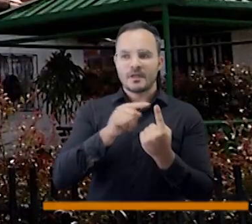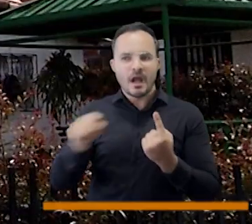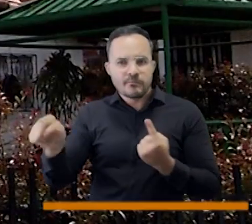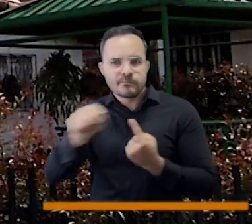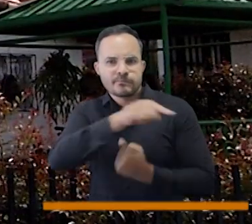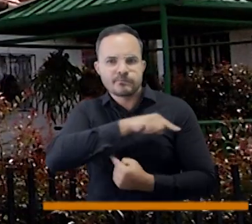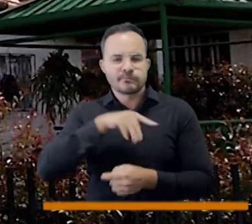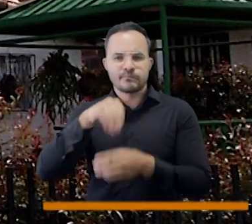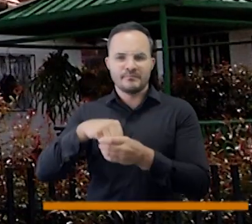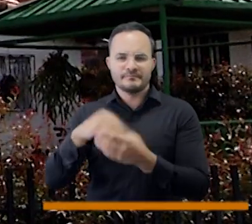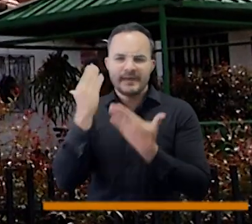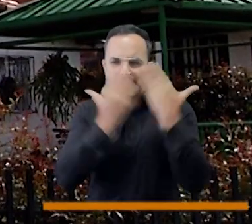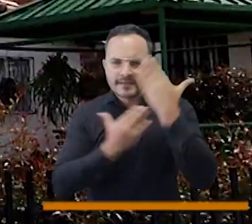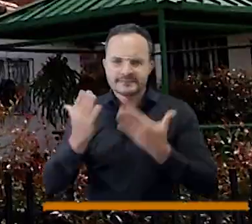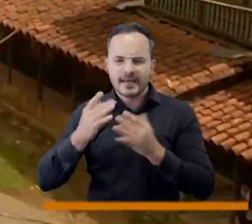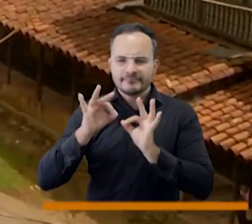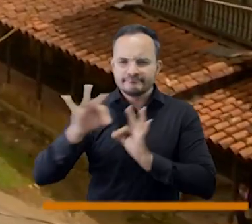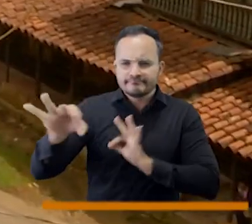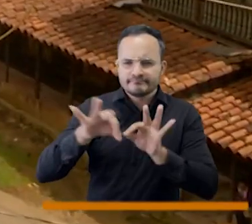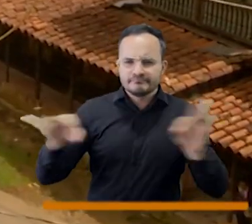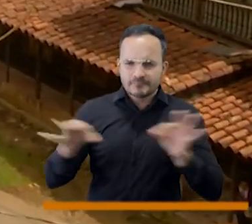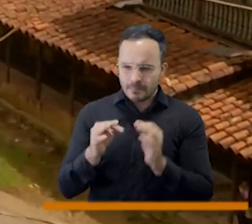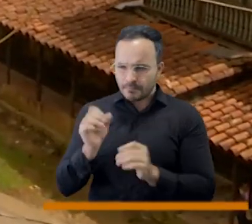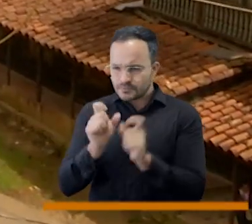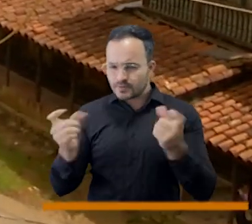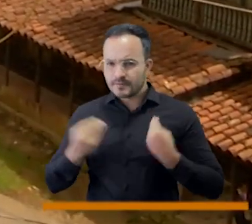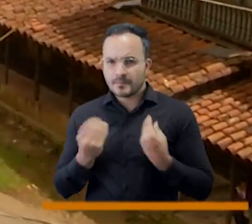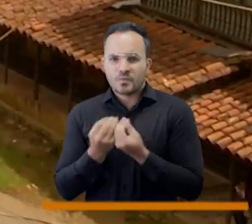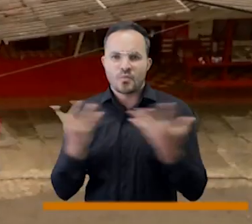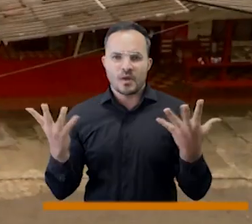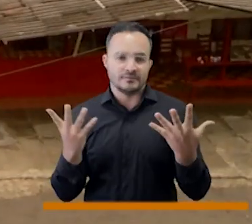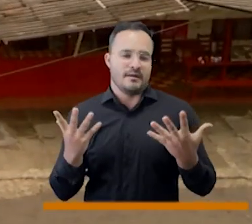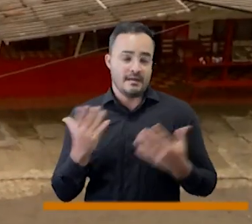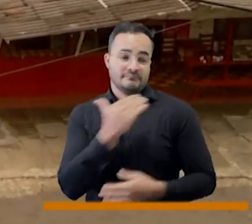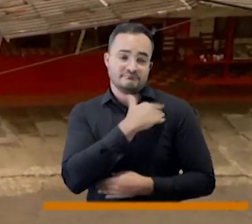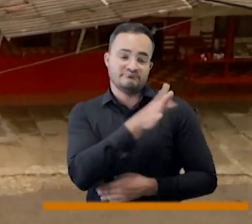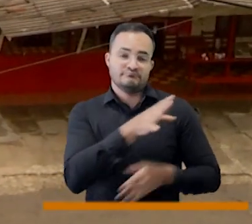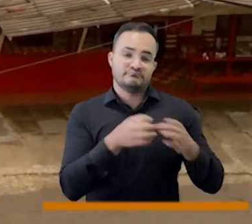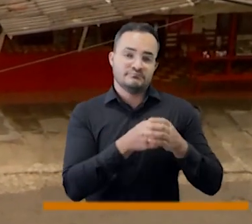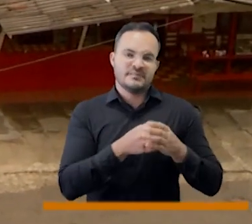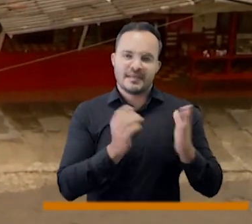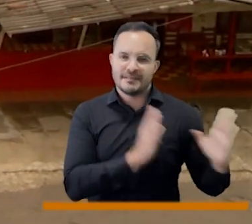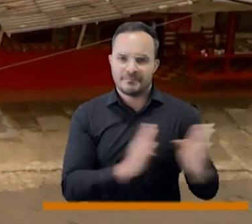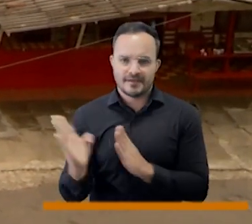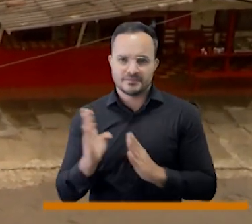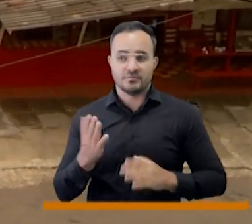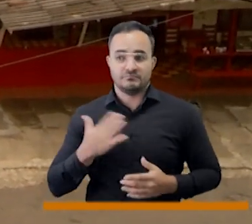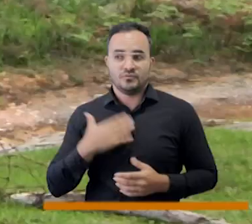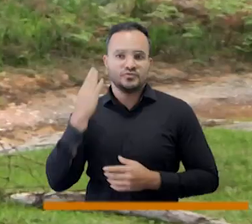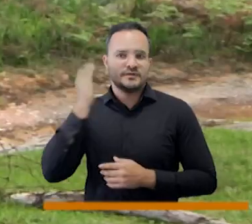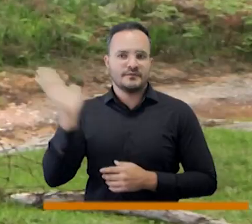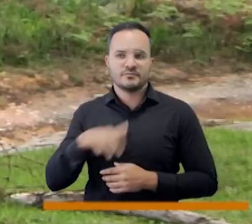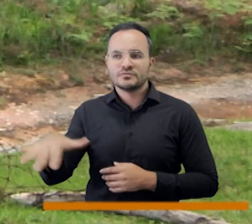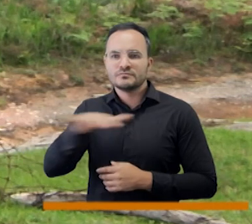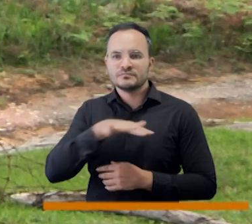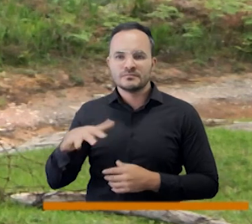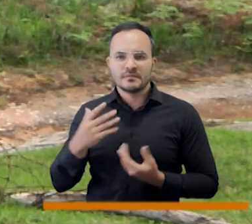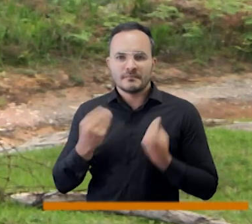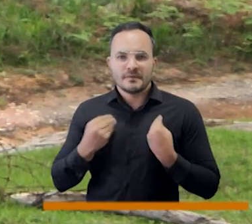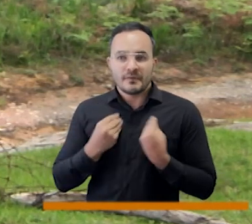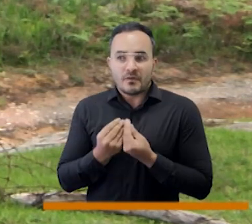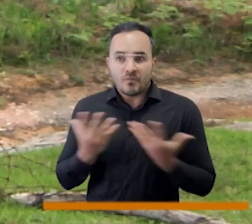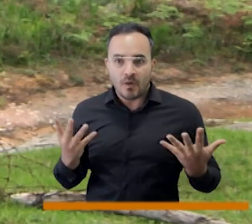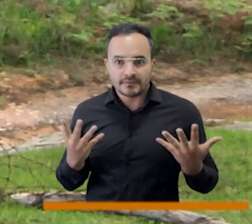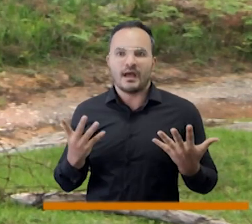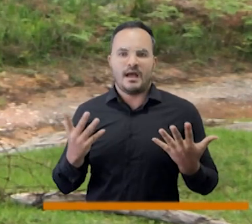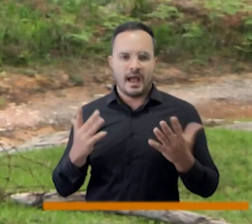las densidades actuales, que eso lo tendría que hacer planeación, porque no sabemos cuántos vivimos en el corregimiento. Entonces, si no sabemos las densidades,